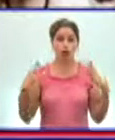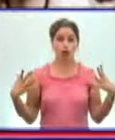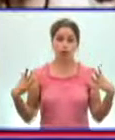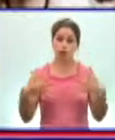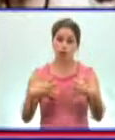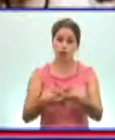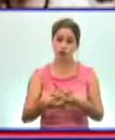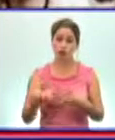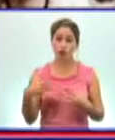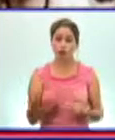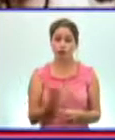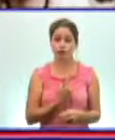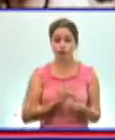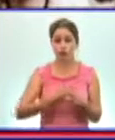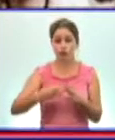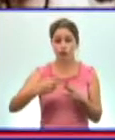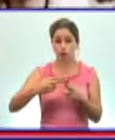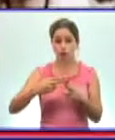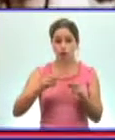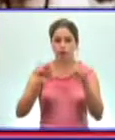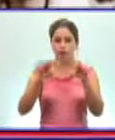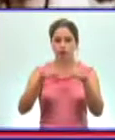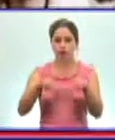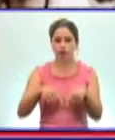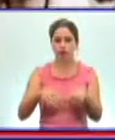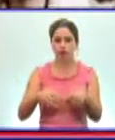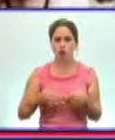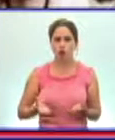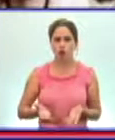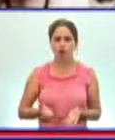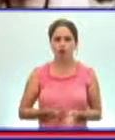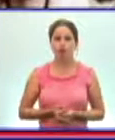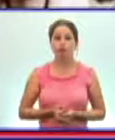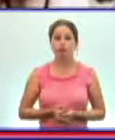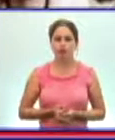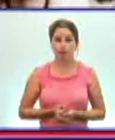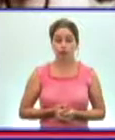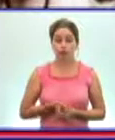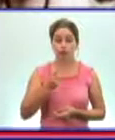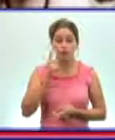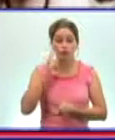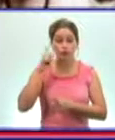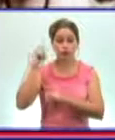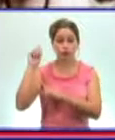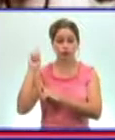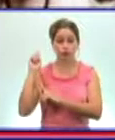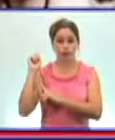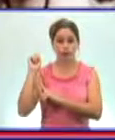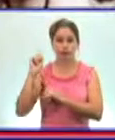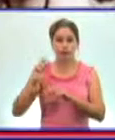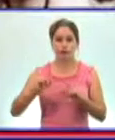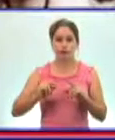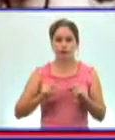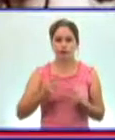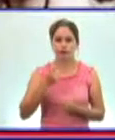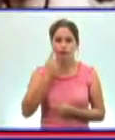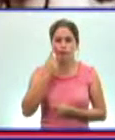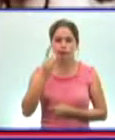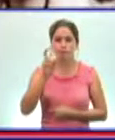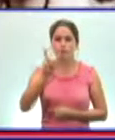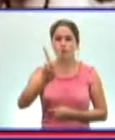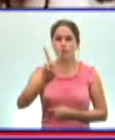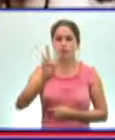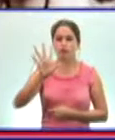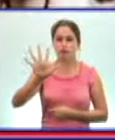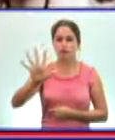historia. De ello es innegable, es totalmente indispensable volver a focalizar ese 25 de